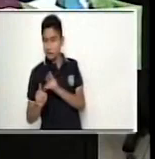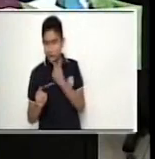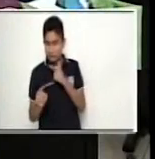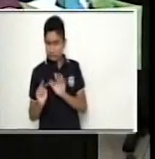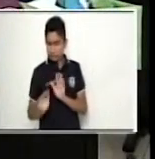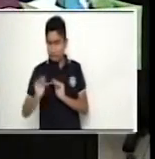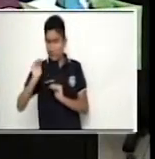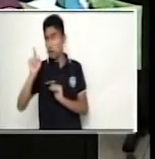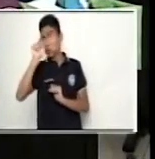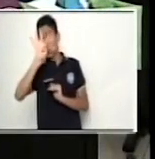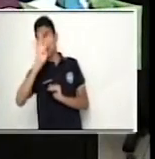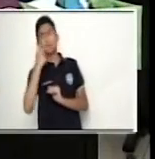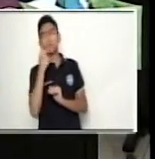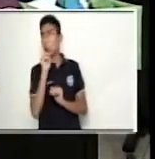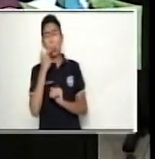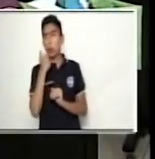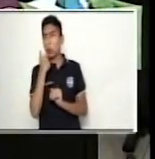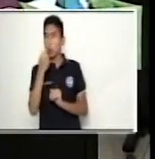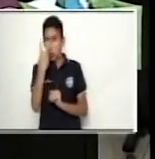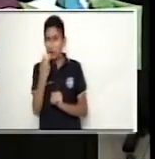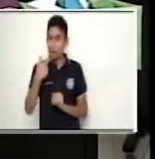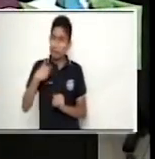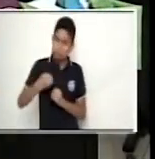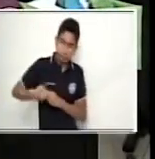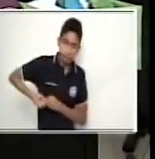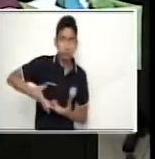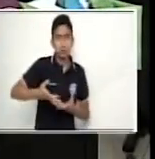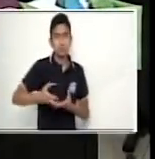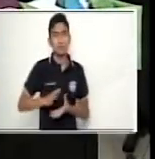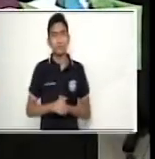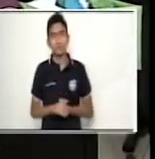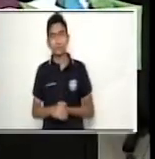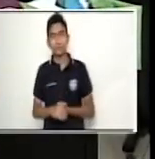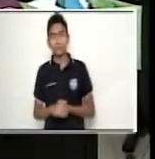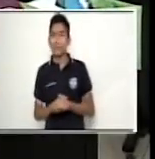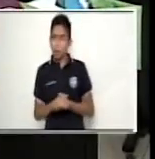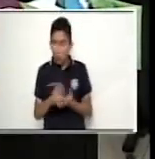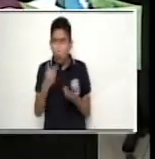el minuendo. Vuelves a tirar.